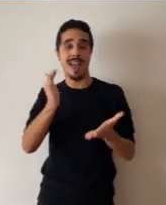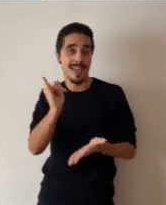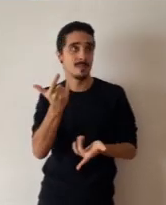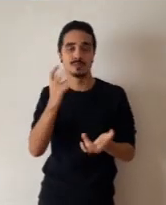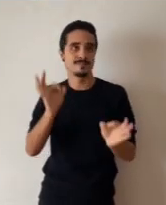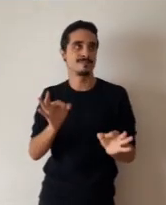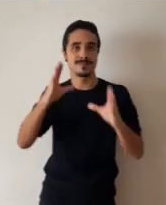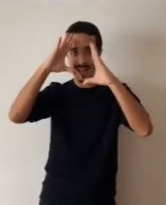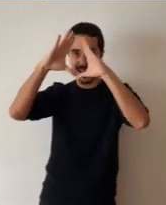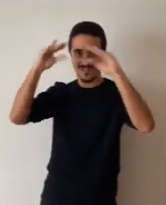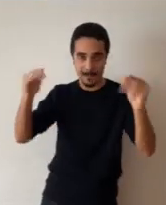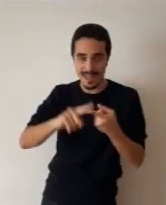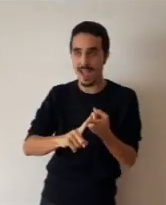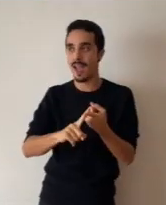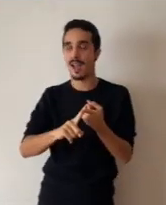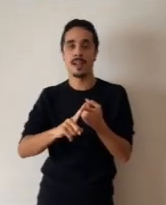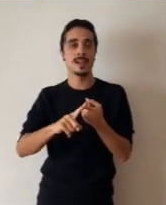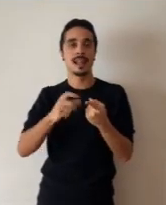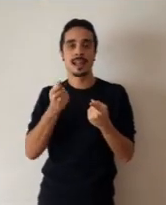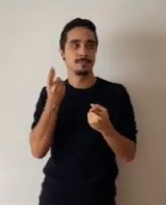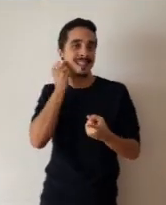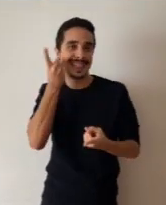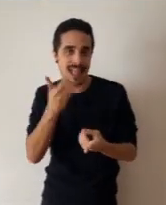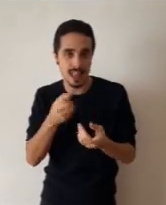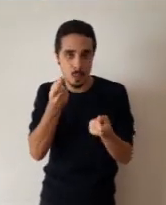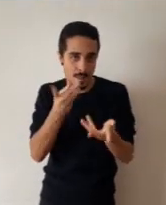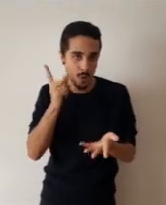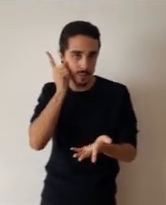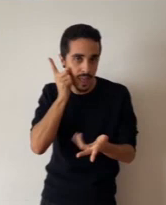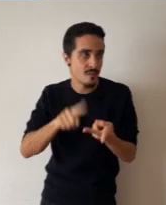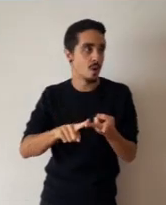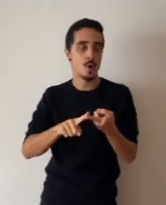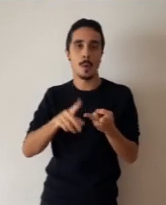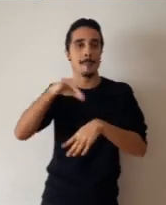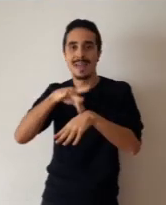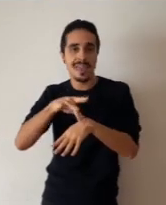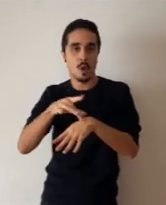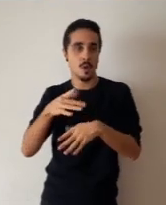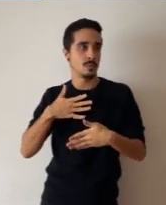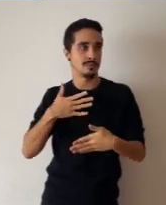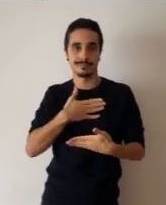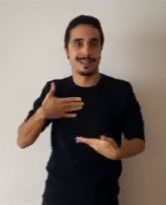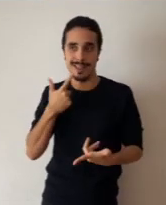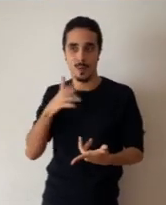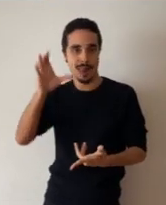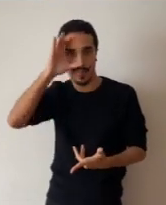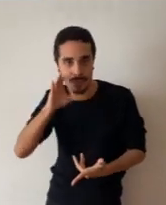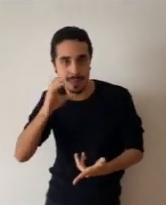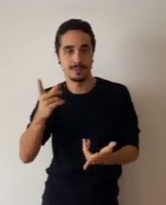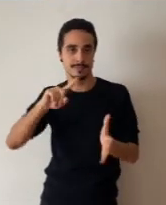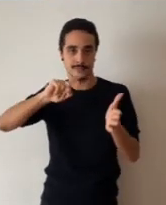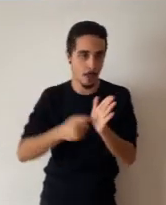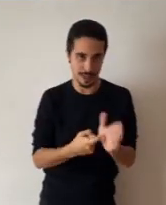pues una enfermería, un teléfono y un médico dispuesto a escuchar y a resolver todos